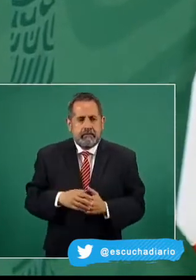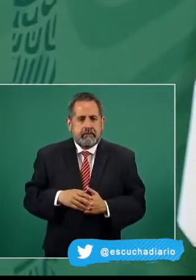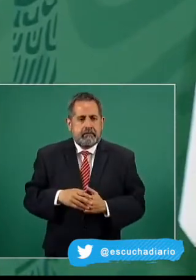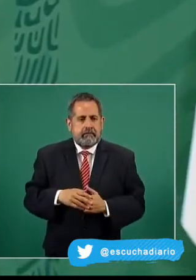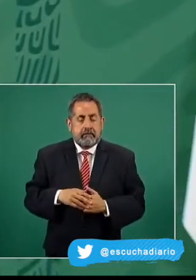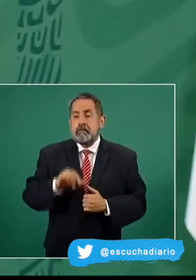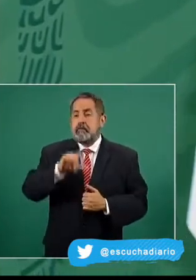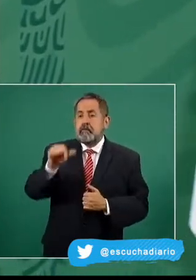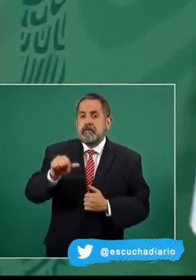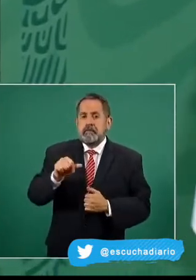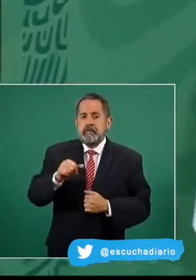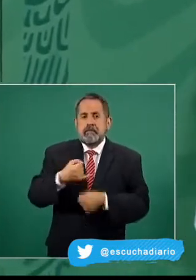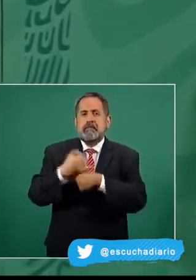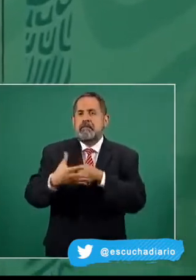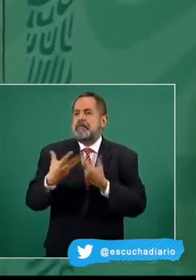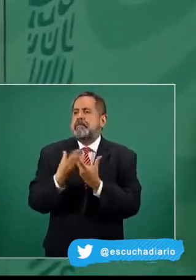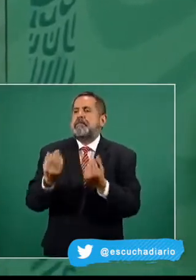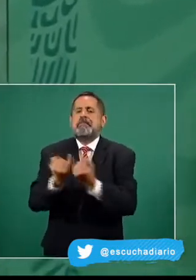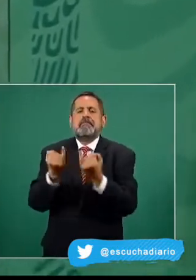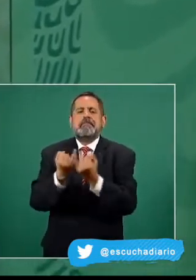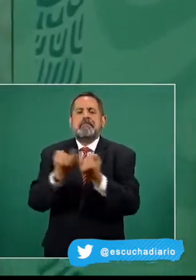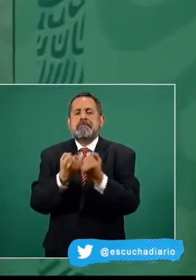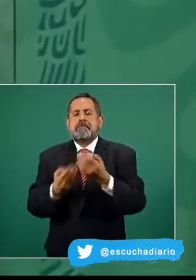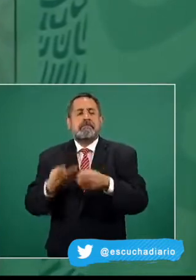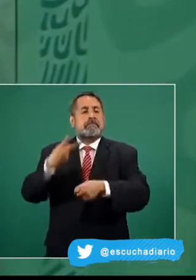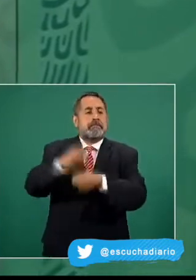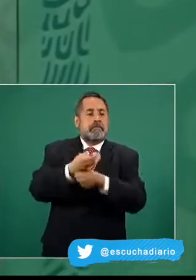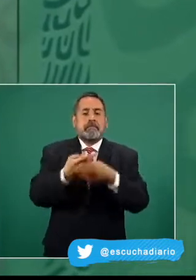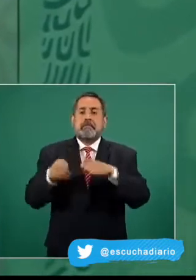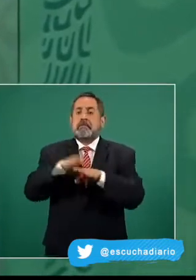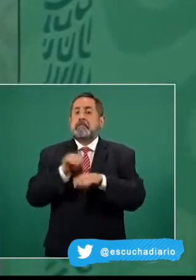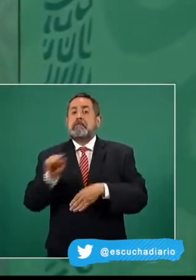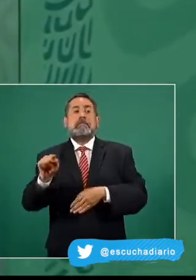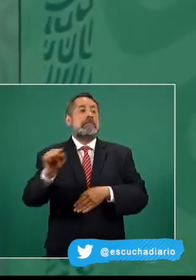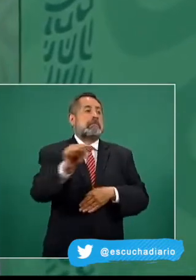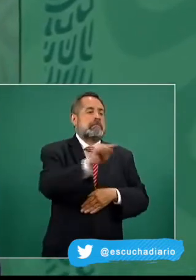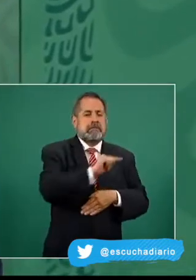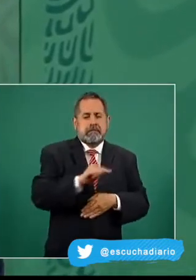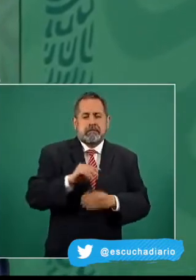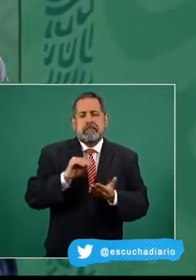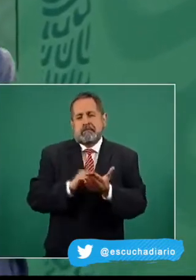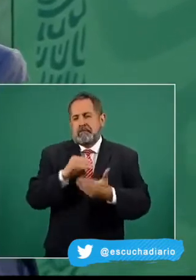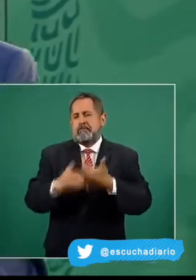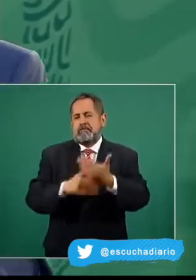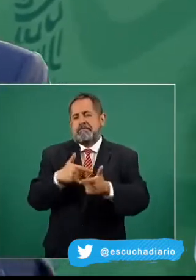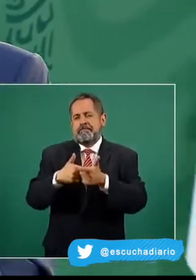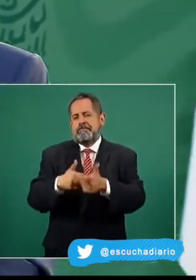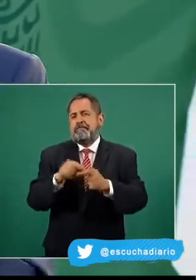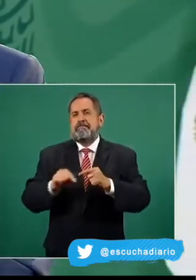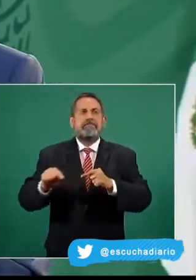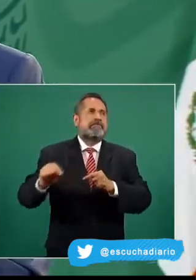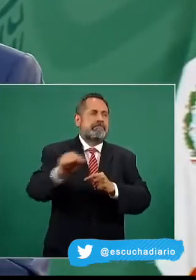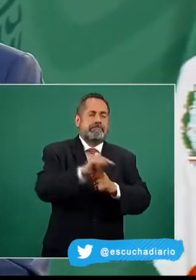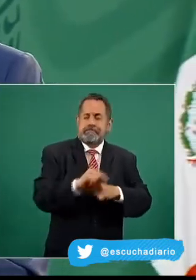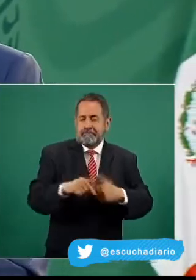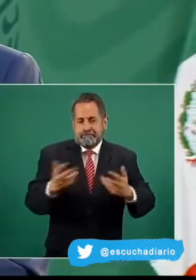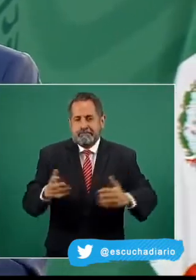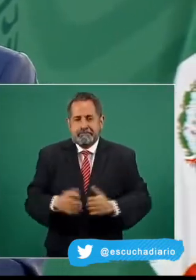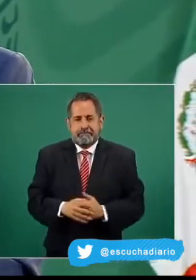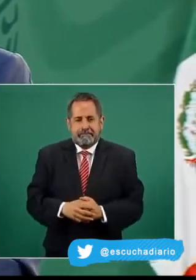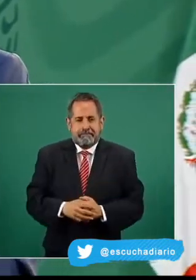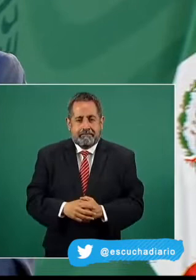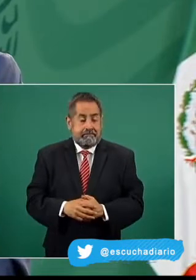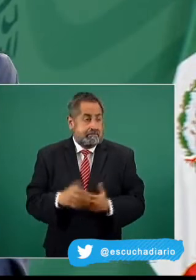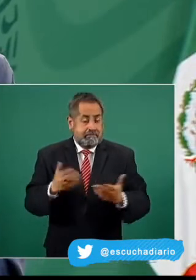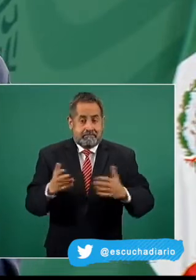Luego ya nos copiaron y ahora pues se siguen haciendo segundos pisos